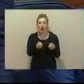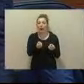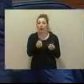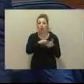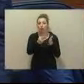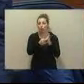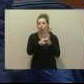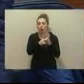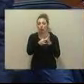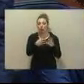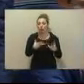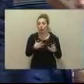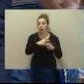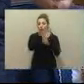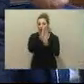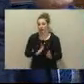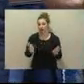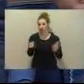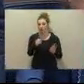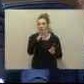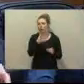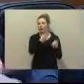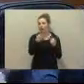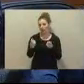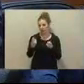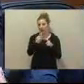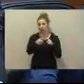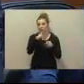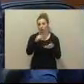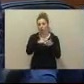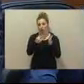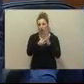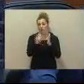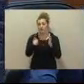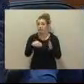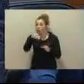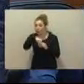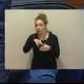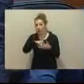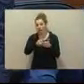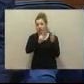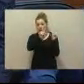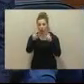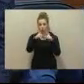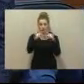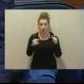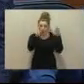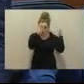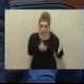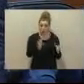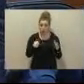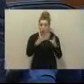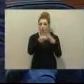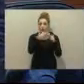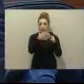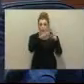solución definitiva, porque faltan bastantes cosas por solucionar en el sistema educativo asturiano. Ustedes, su partido, al que pertenece usted y